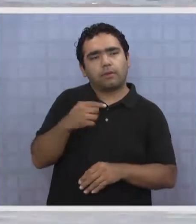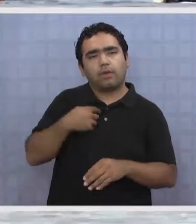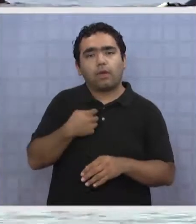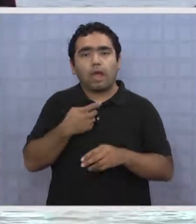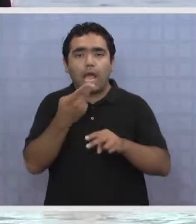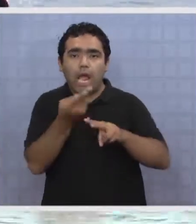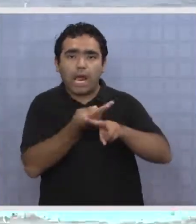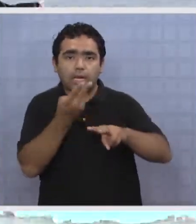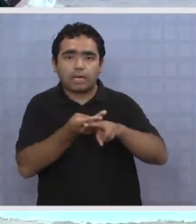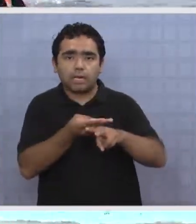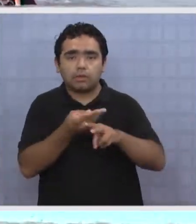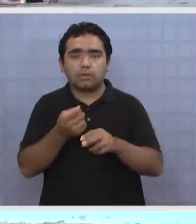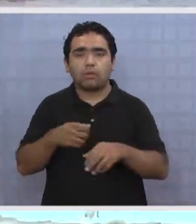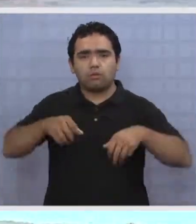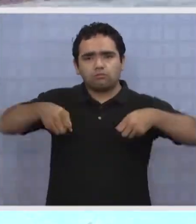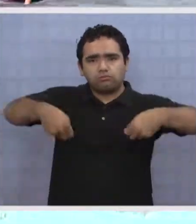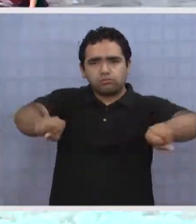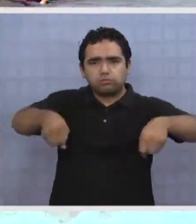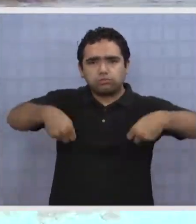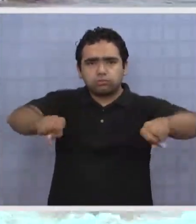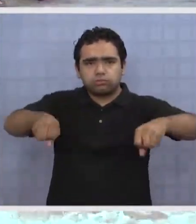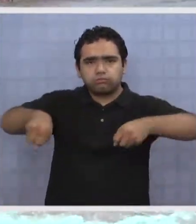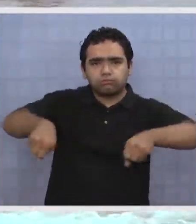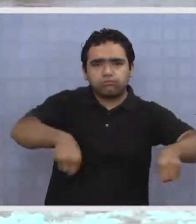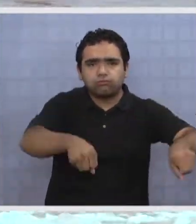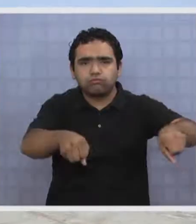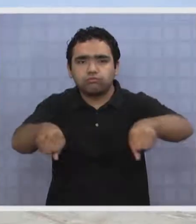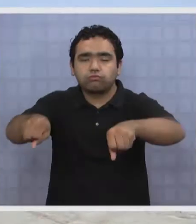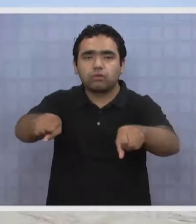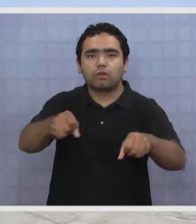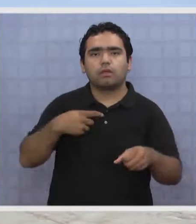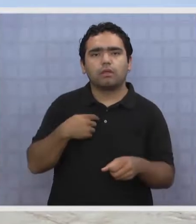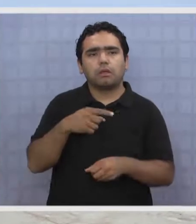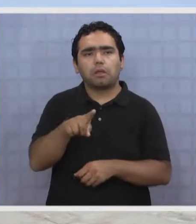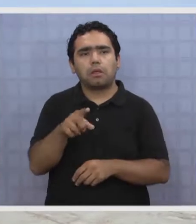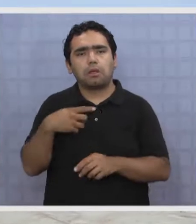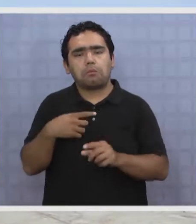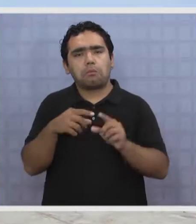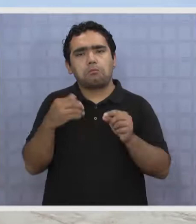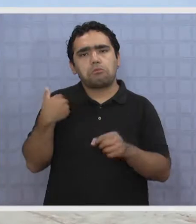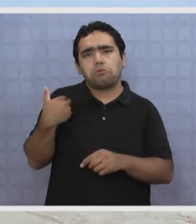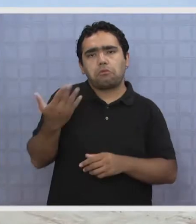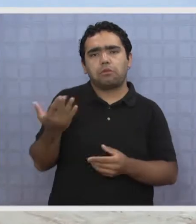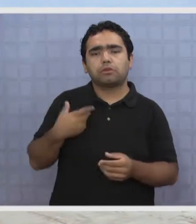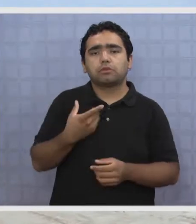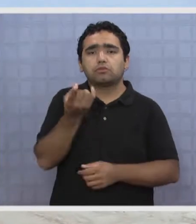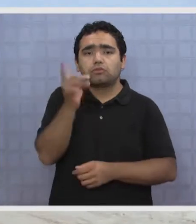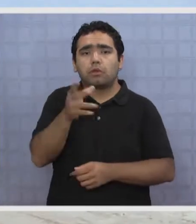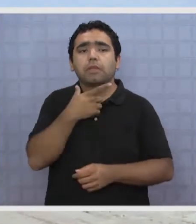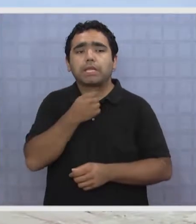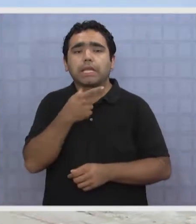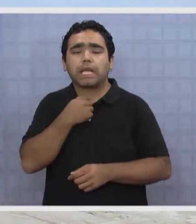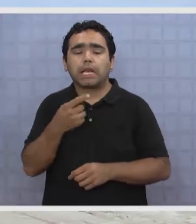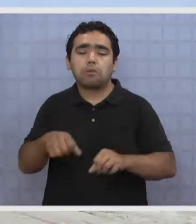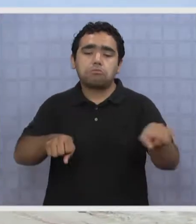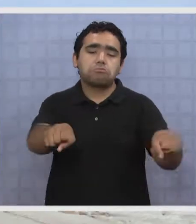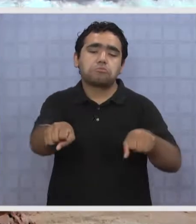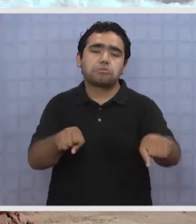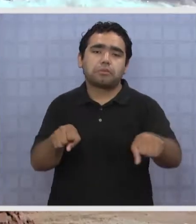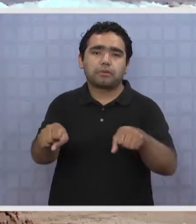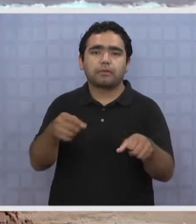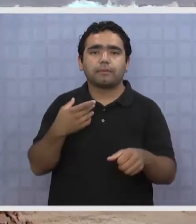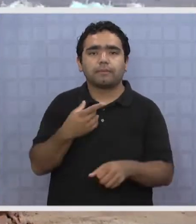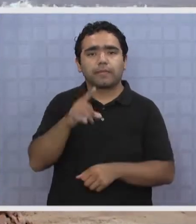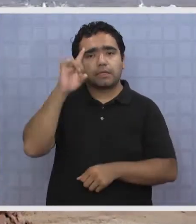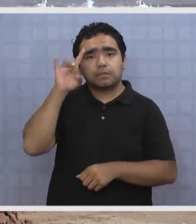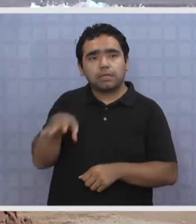embargo, para el arriendo de motos acuáticas, las condiciones para entregar el vehículo son mínimas. Basta con saber maniobrarla, aunque no